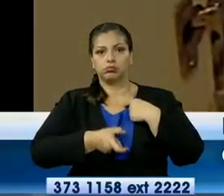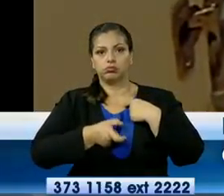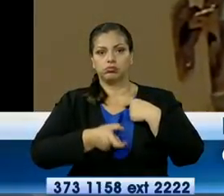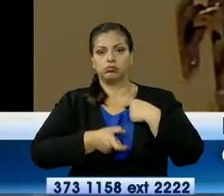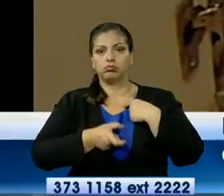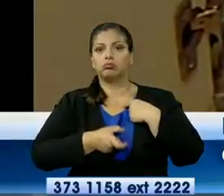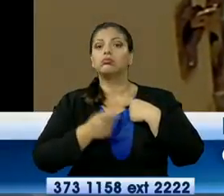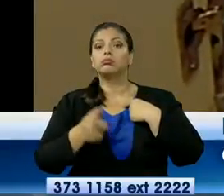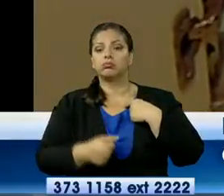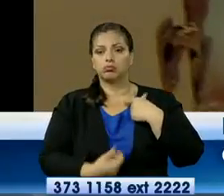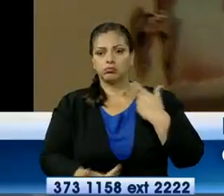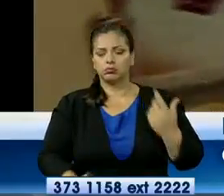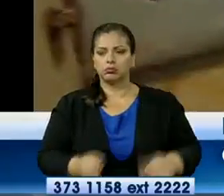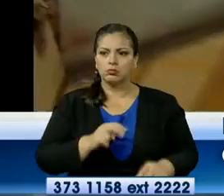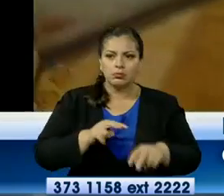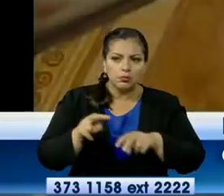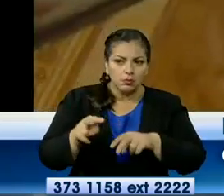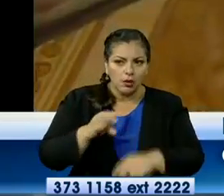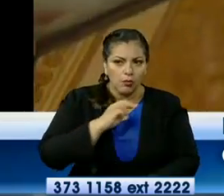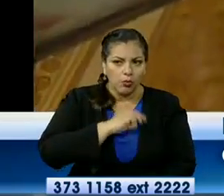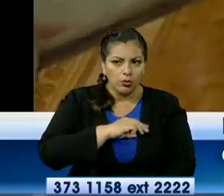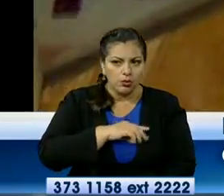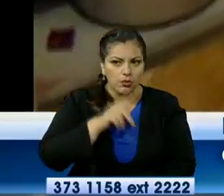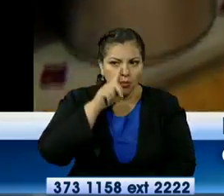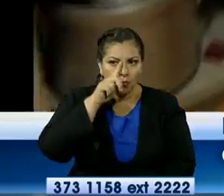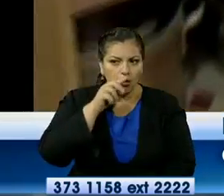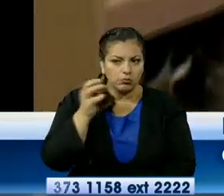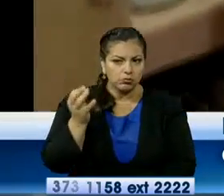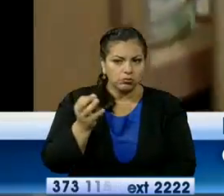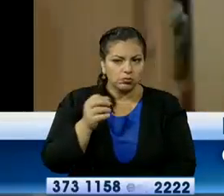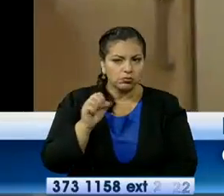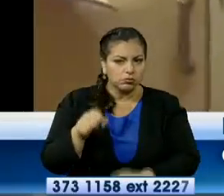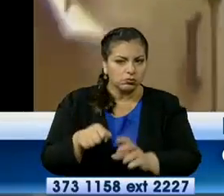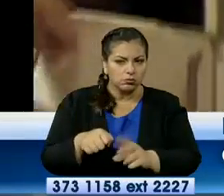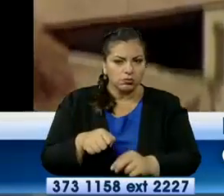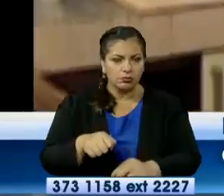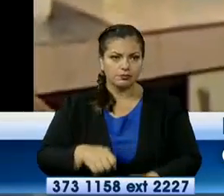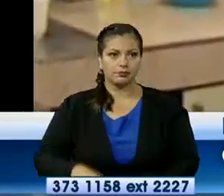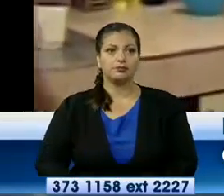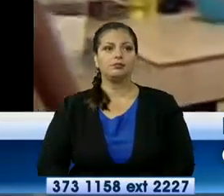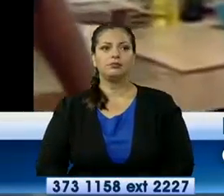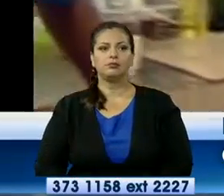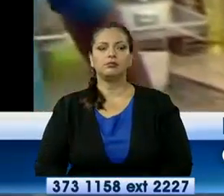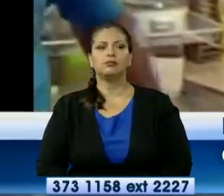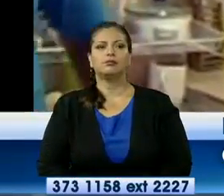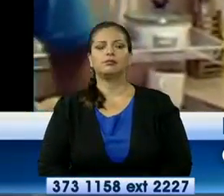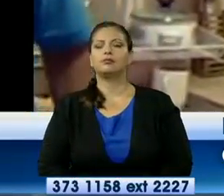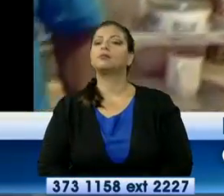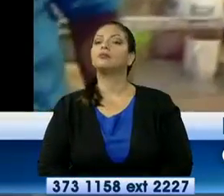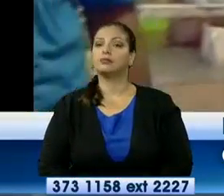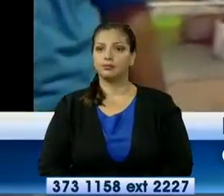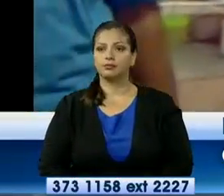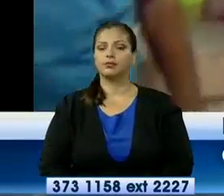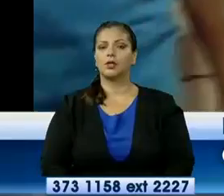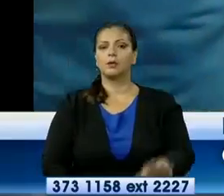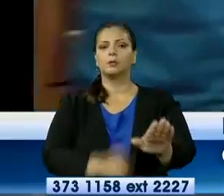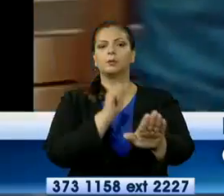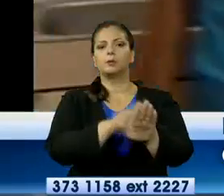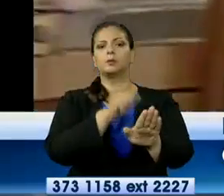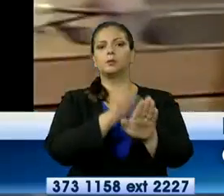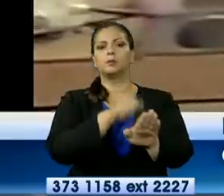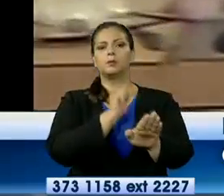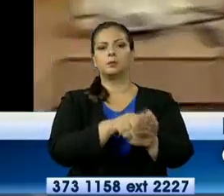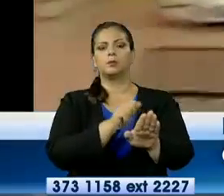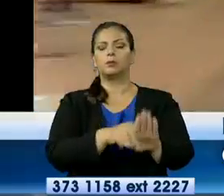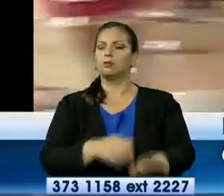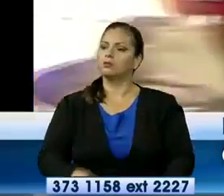dos, anda un contingente de parte del municipio. Ábrale la puerta, escuchen lo que les dicen, tomen la información que le están dando. Así que creo que ya